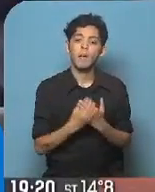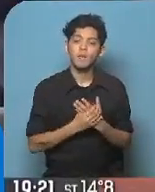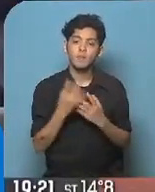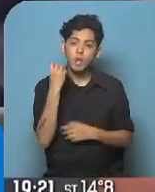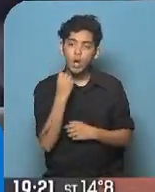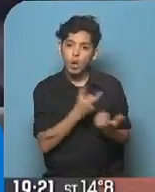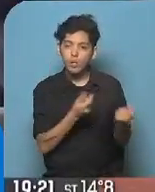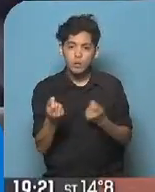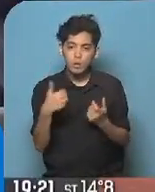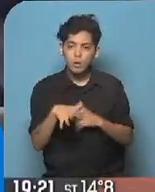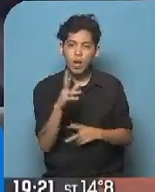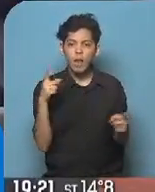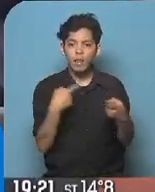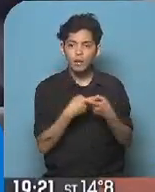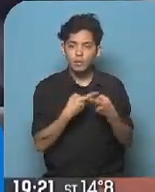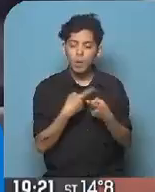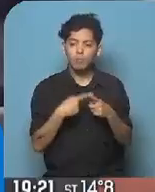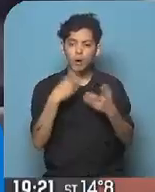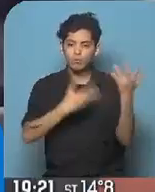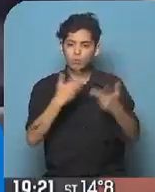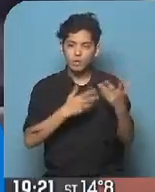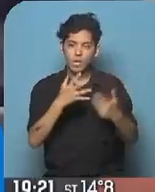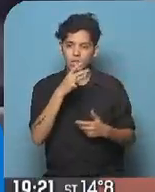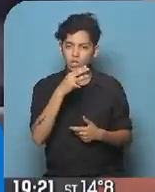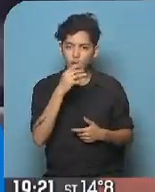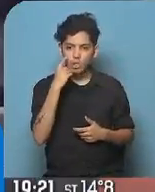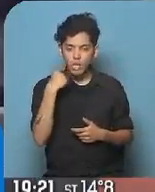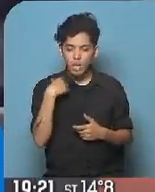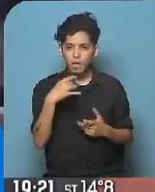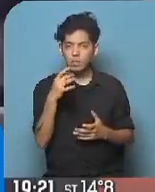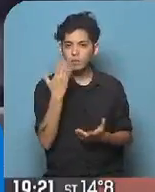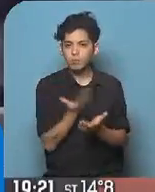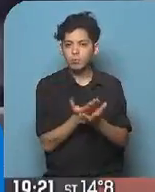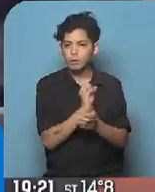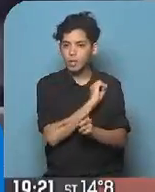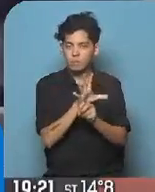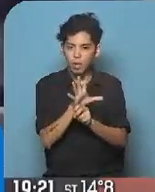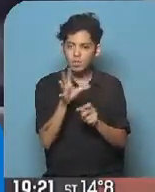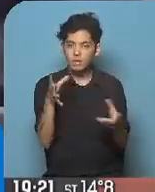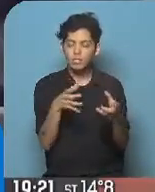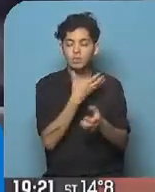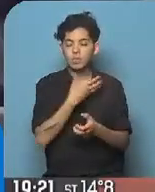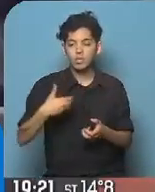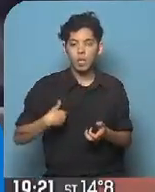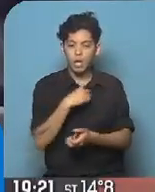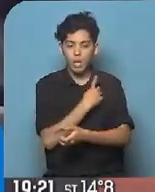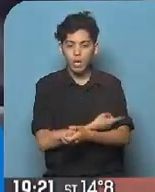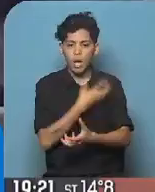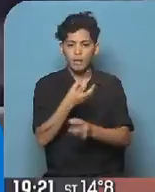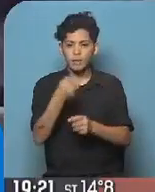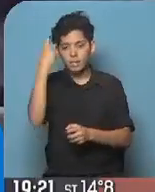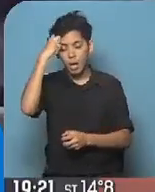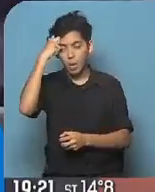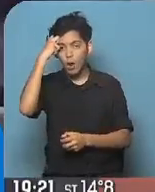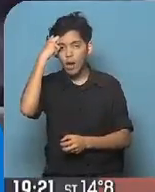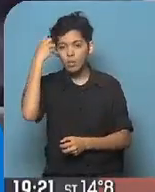discusión por el presupuesto de un 14 quedan pocos días ya hay que enviar la propuesta del poder ejecutivo al parlamento se va a poder llegar a